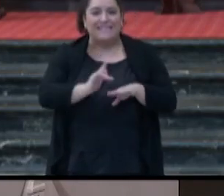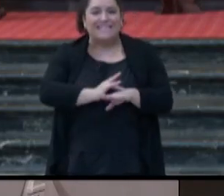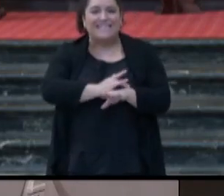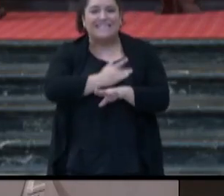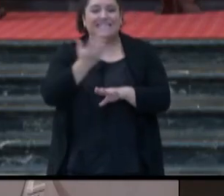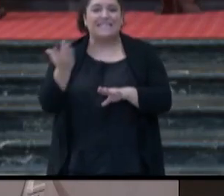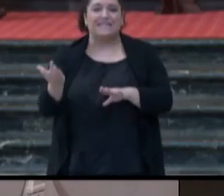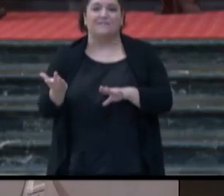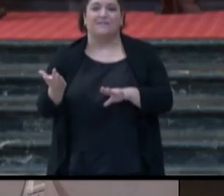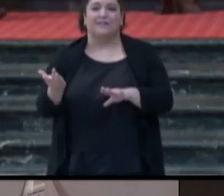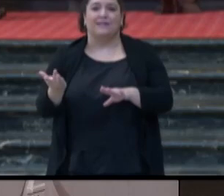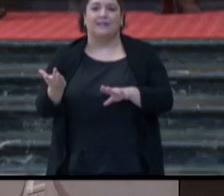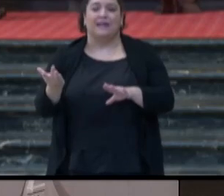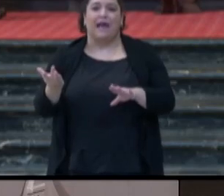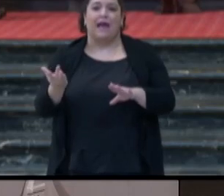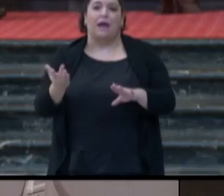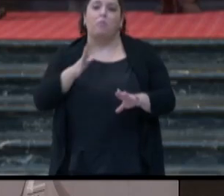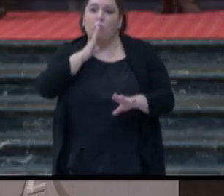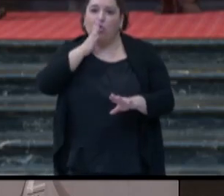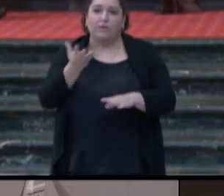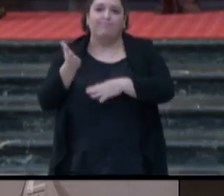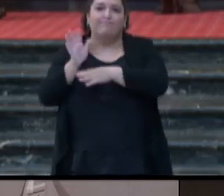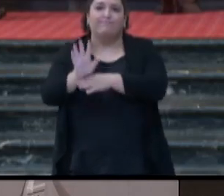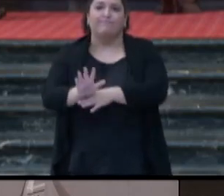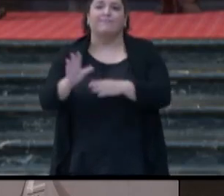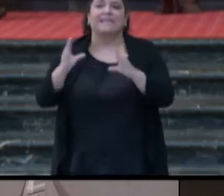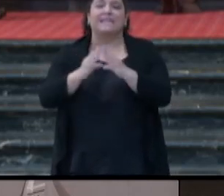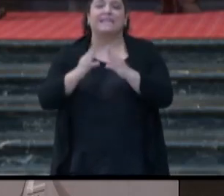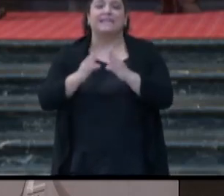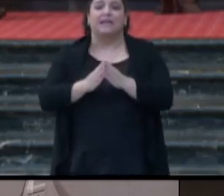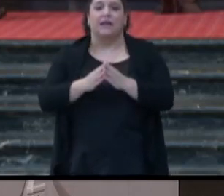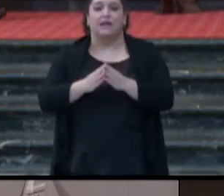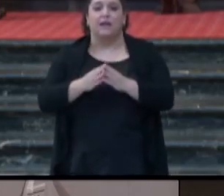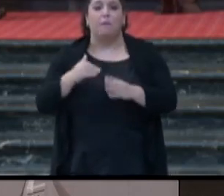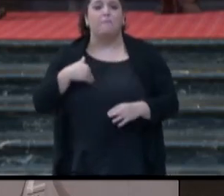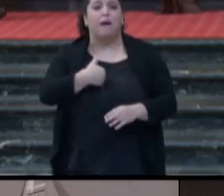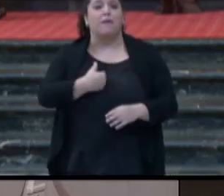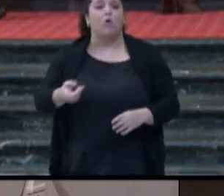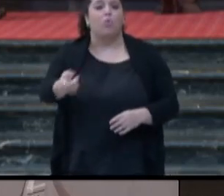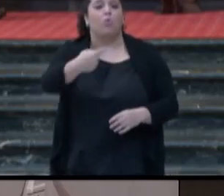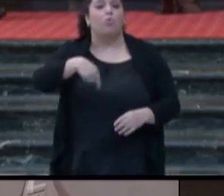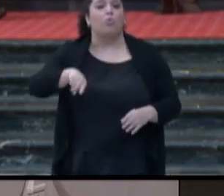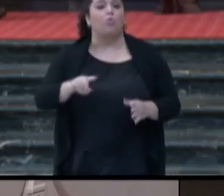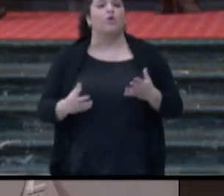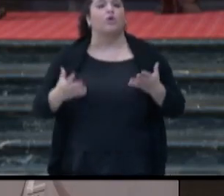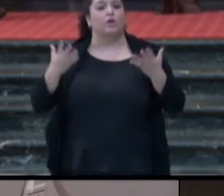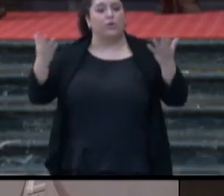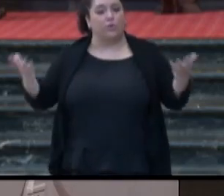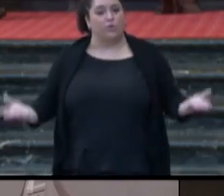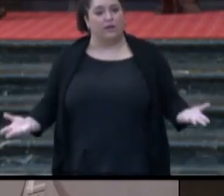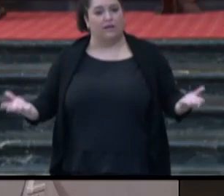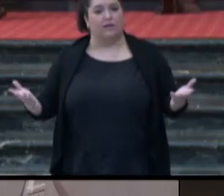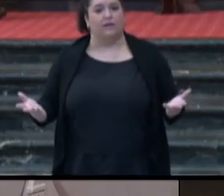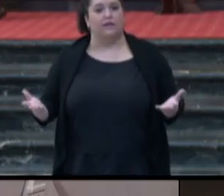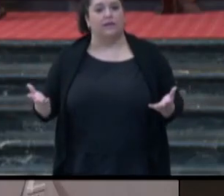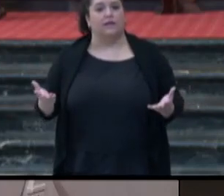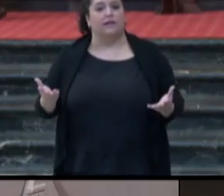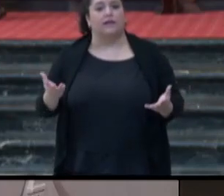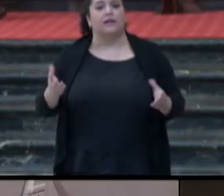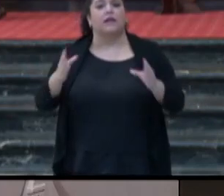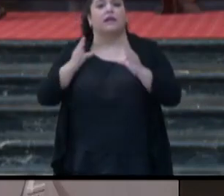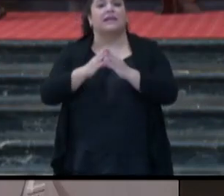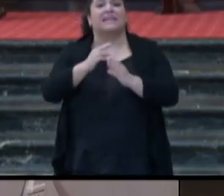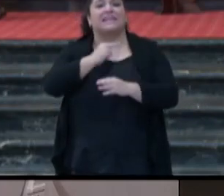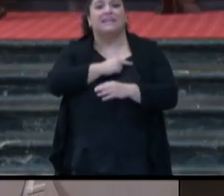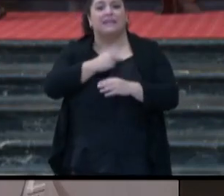dimensión misionera de la iglesia Cuál es vuestro papel Pues el de ser los laicos de la